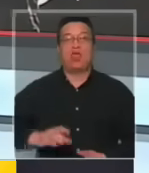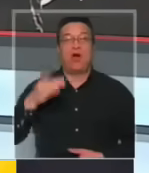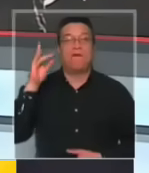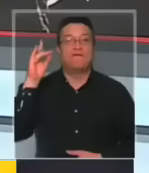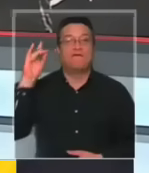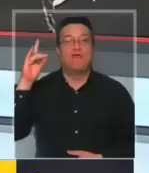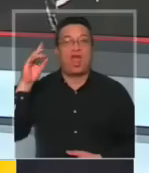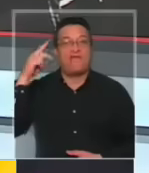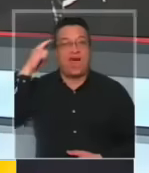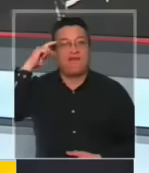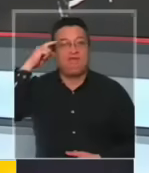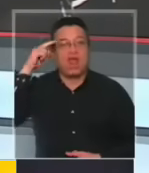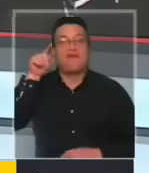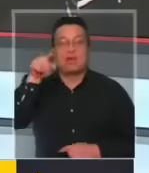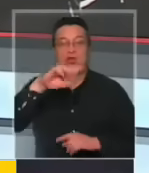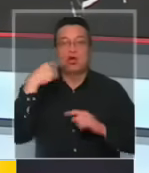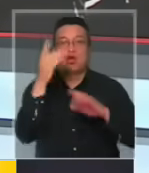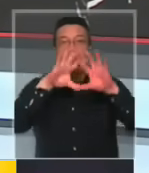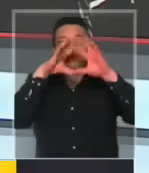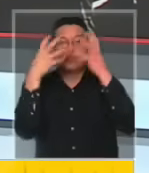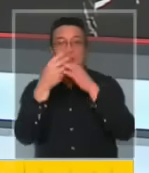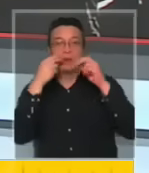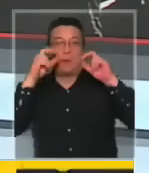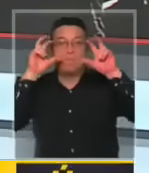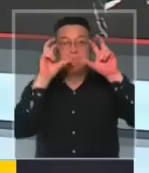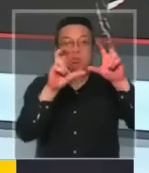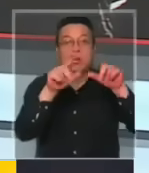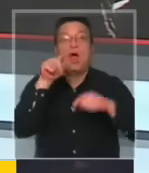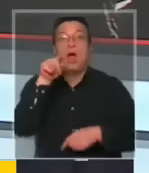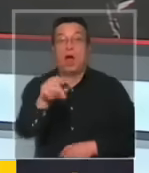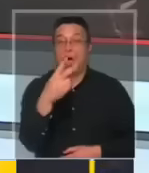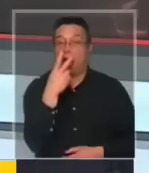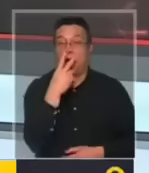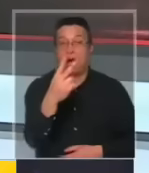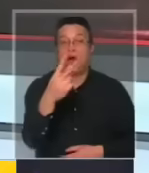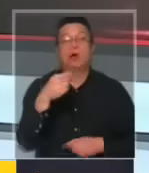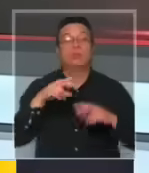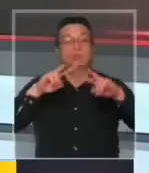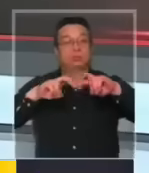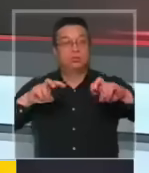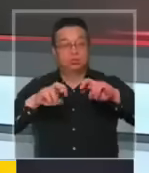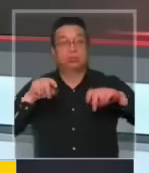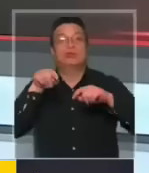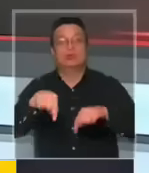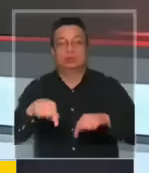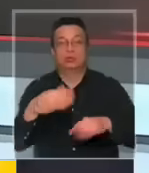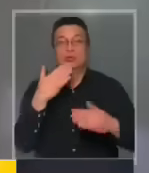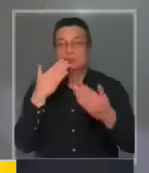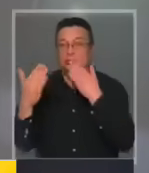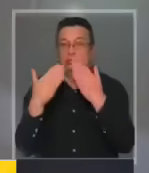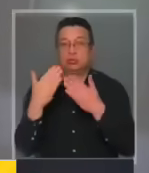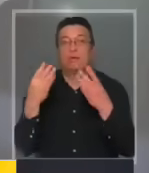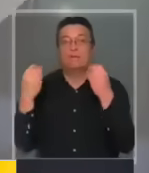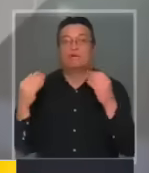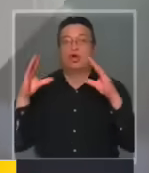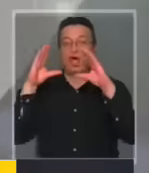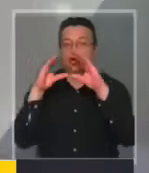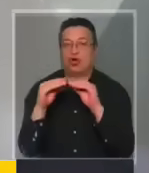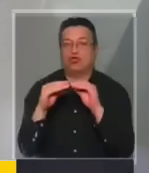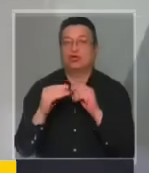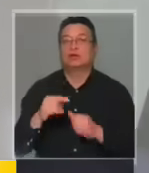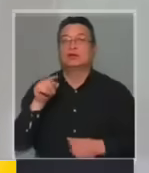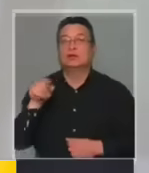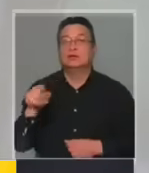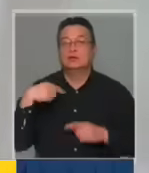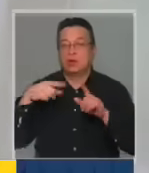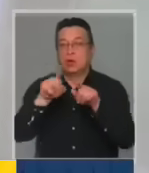ojos del mundo. Estamos con el análisis de nuestros periodistas Nicole Muñoz y también Alfonso Concha aquí en estudio. Muy buenas noches. Buenas noches. Buenas noches. Ha sido